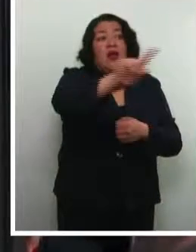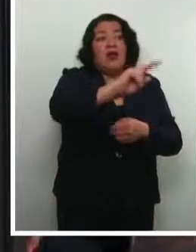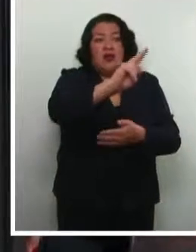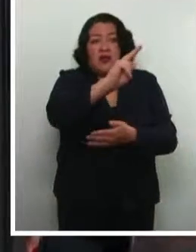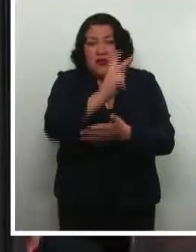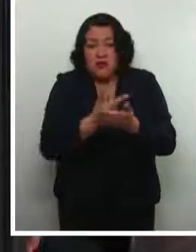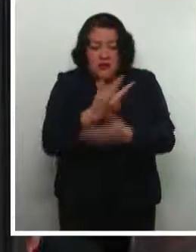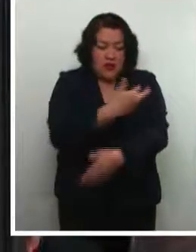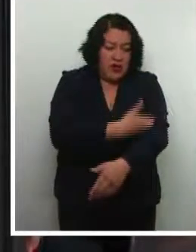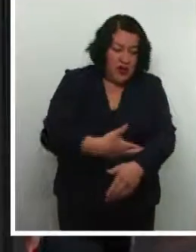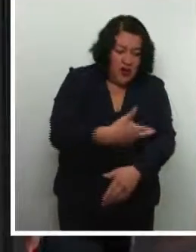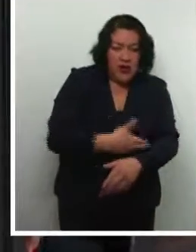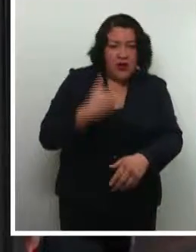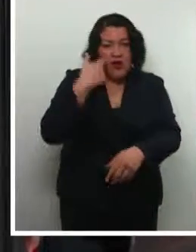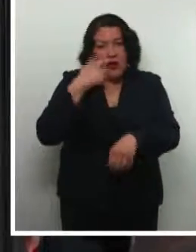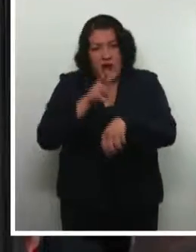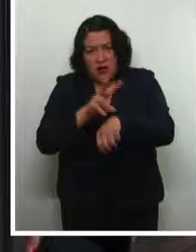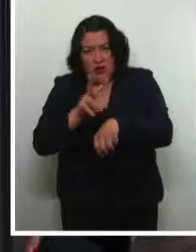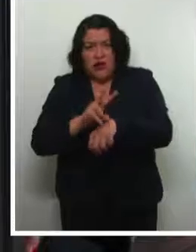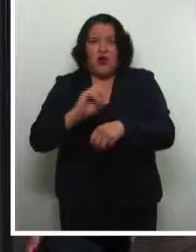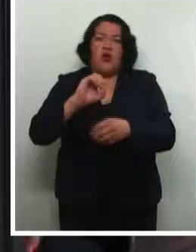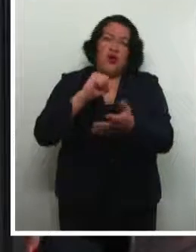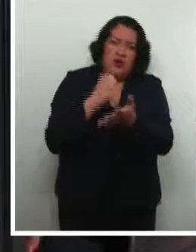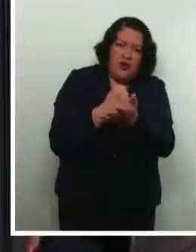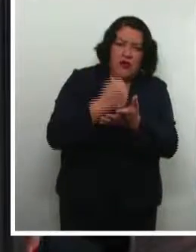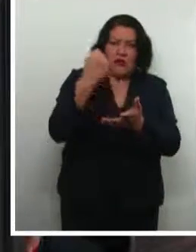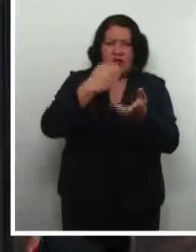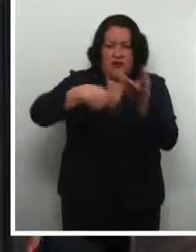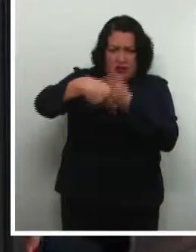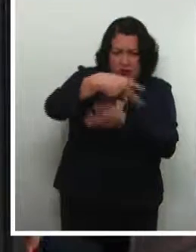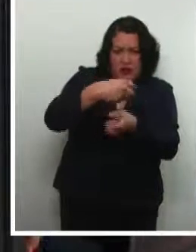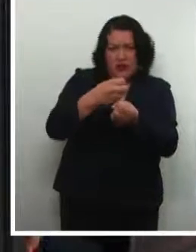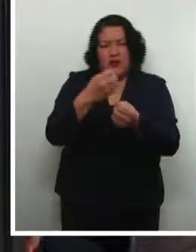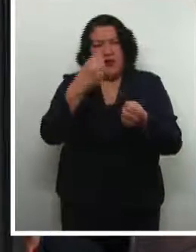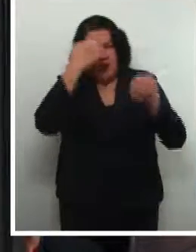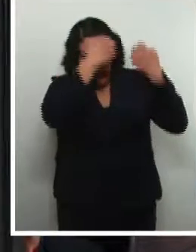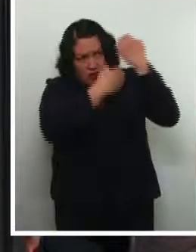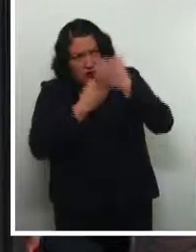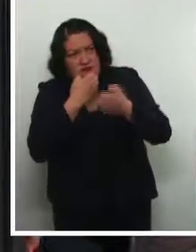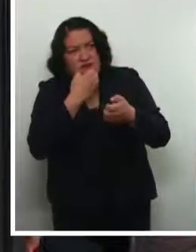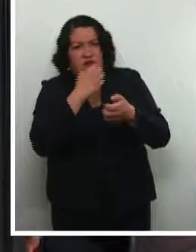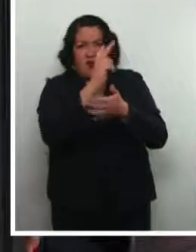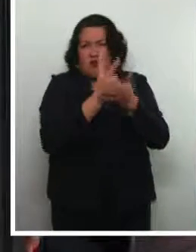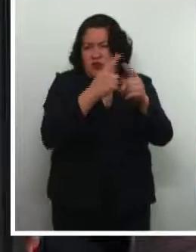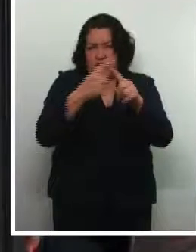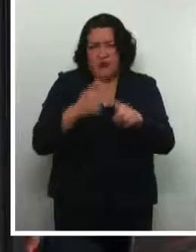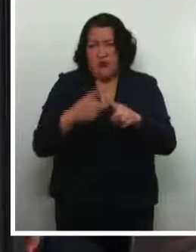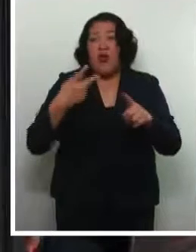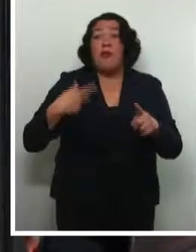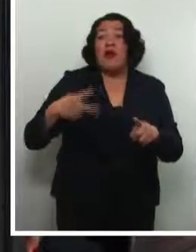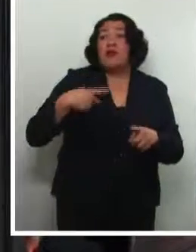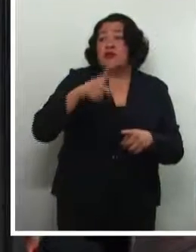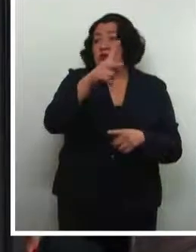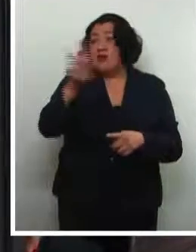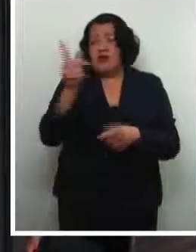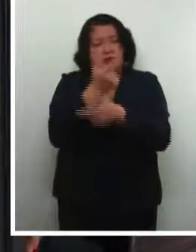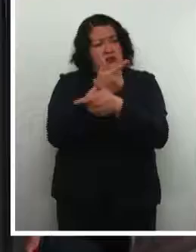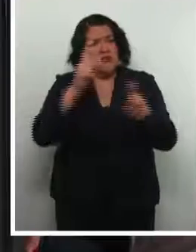planeación, elaboración, aprobación, gestión, evaluación y control de planes,